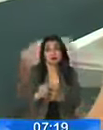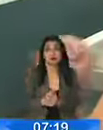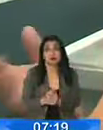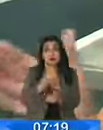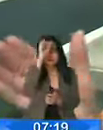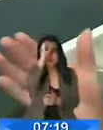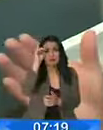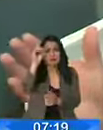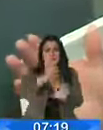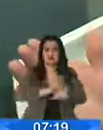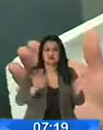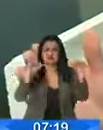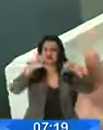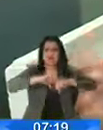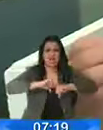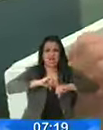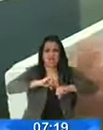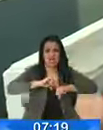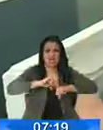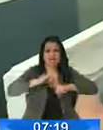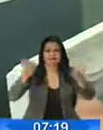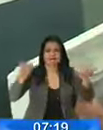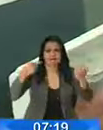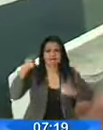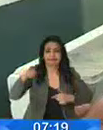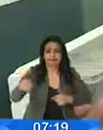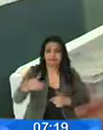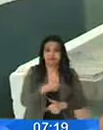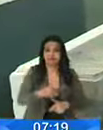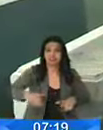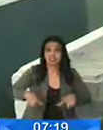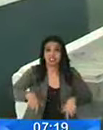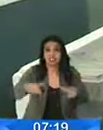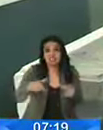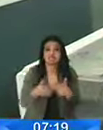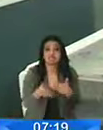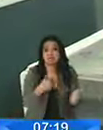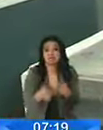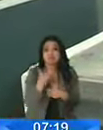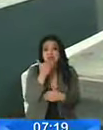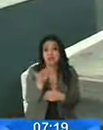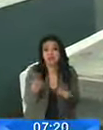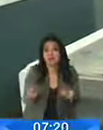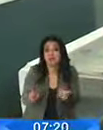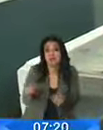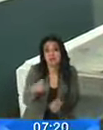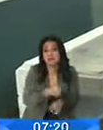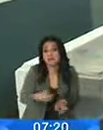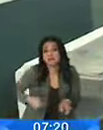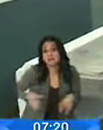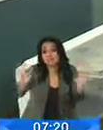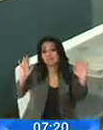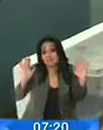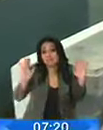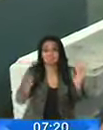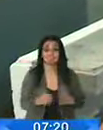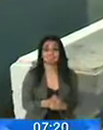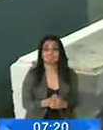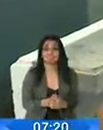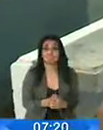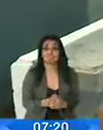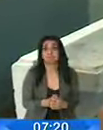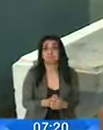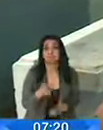ni pies ni cabeza eso. Y para él ni creo que ni le va ni le viene tampoco, porque él es el presidente y para